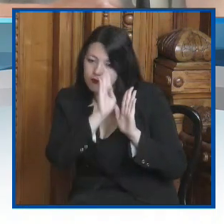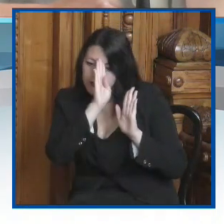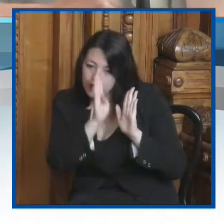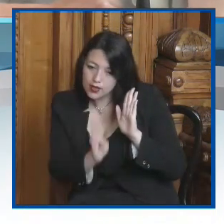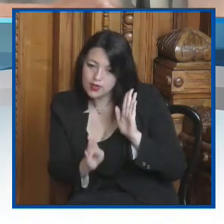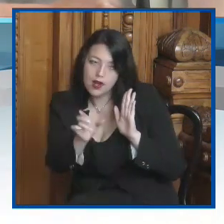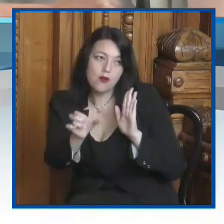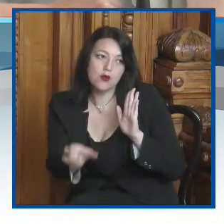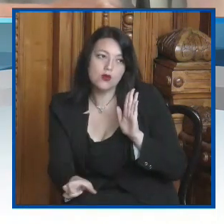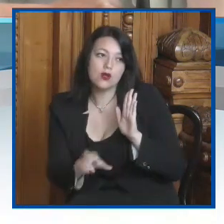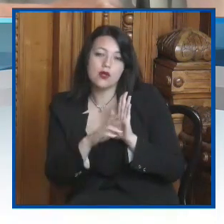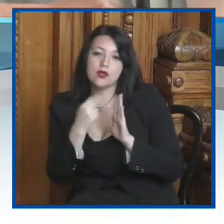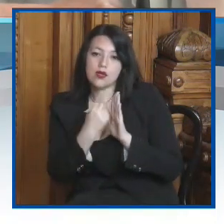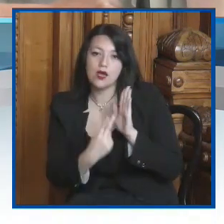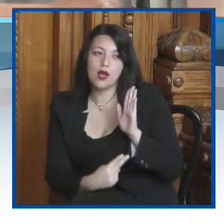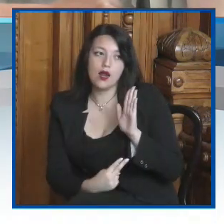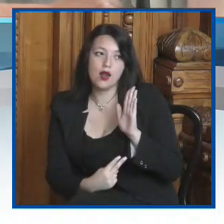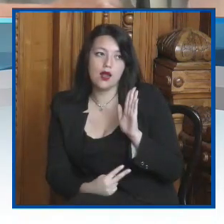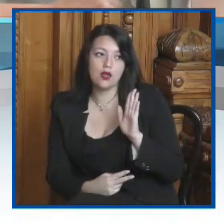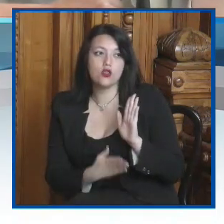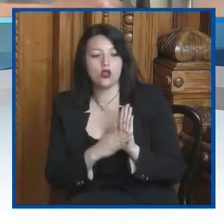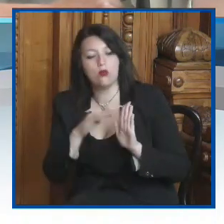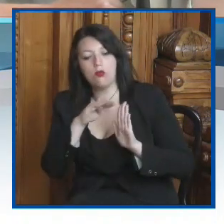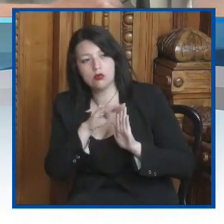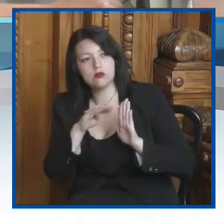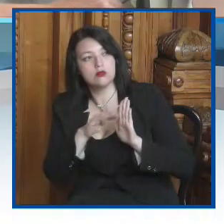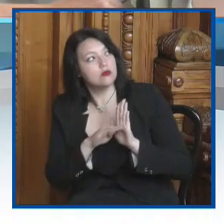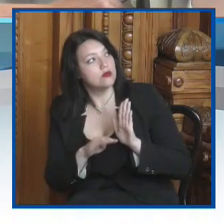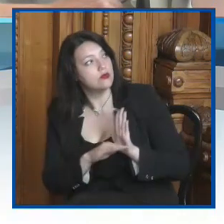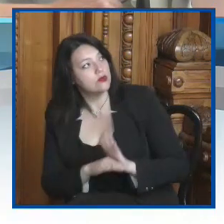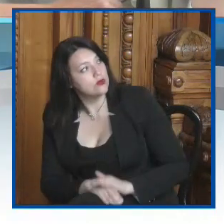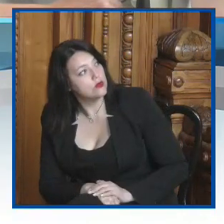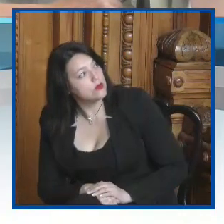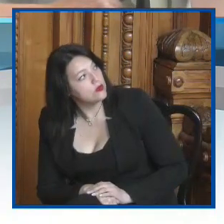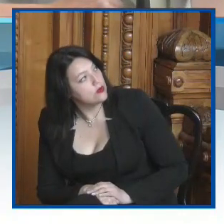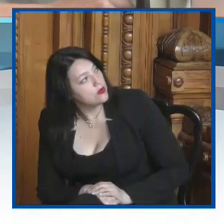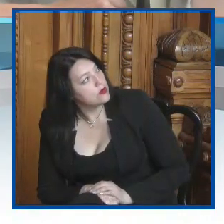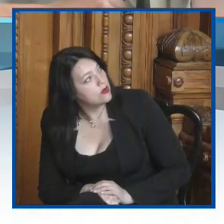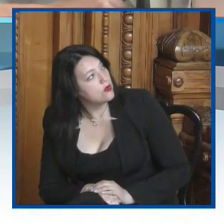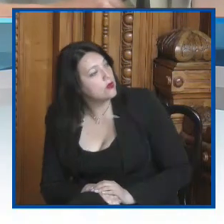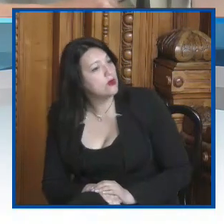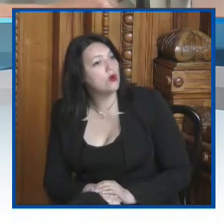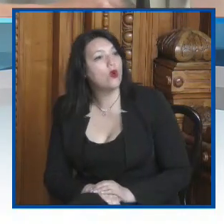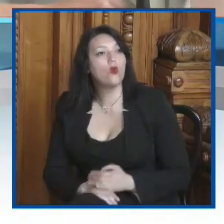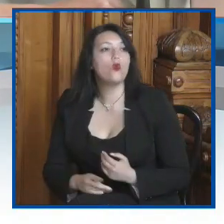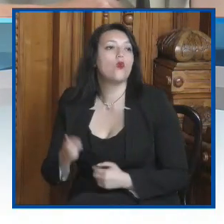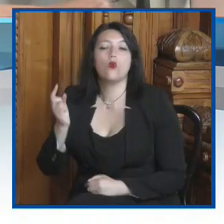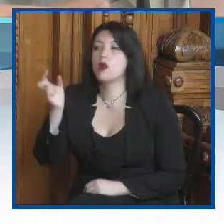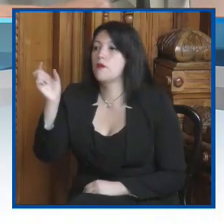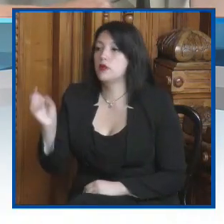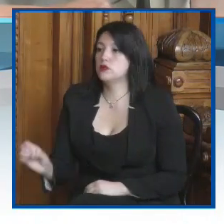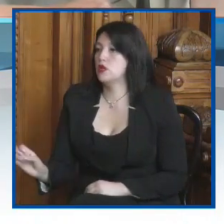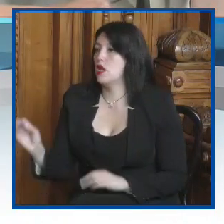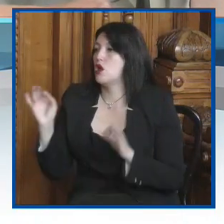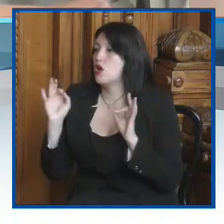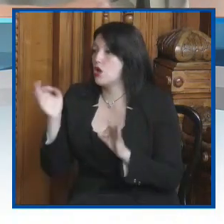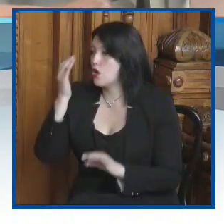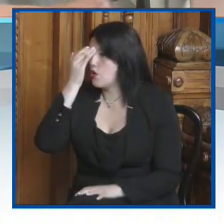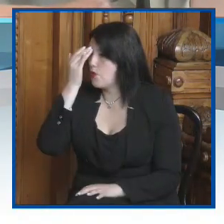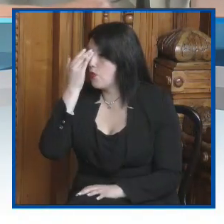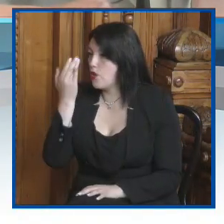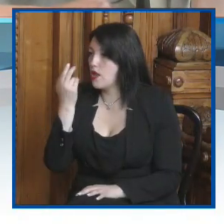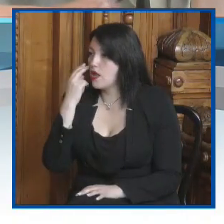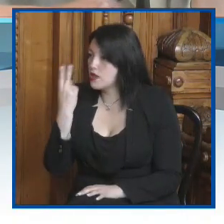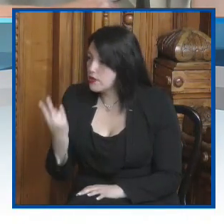lee autos, vistos y considerandos. Un ciudadano común, autos vistos y considerando,